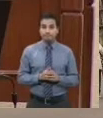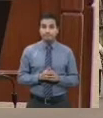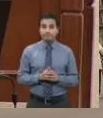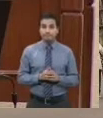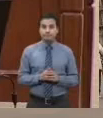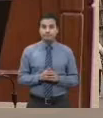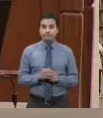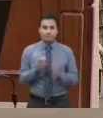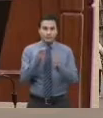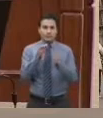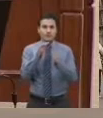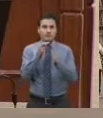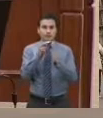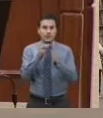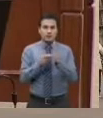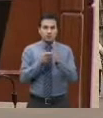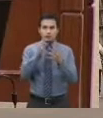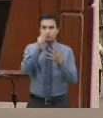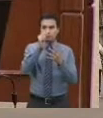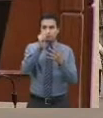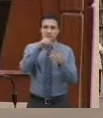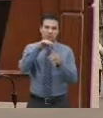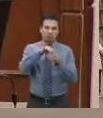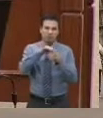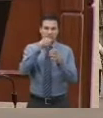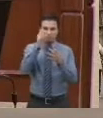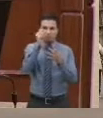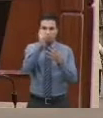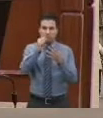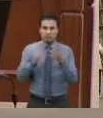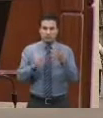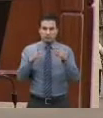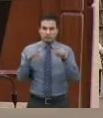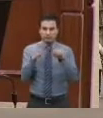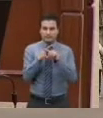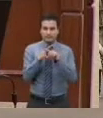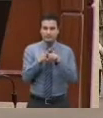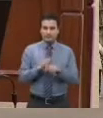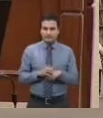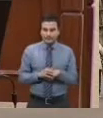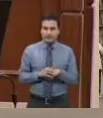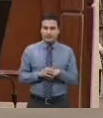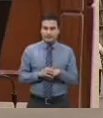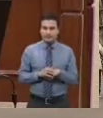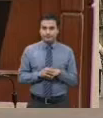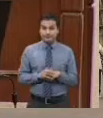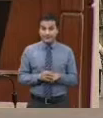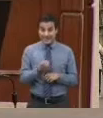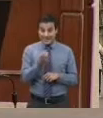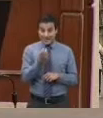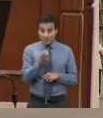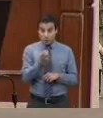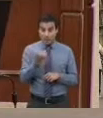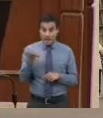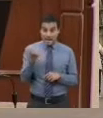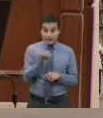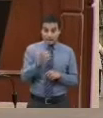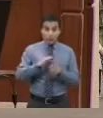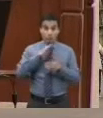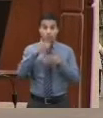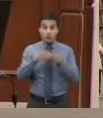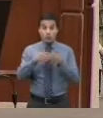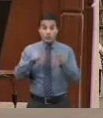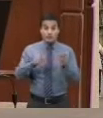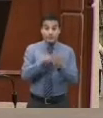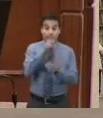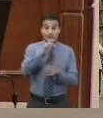distintos principios que rigen la materia electoral y las cuestiones de fiscalización, y con el ánimo de que estas conductas no se vuelvan a presentar